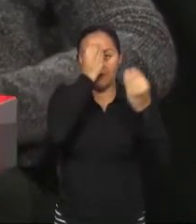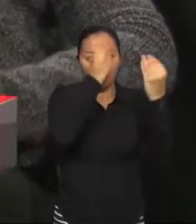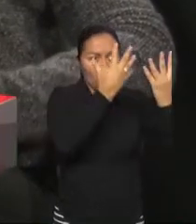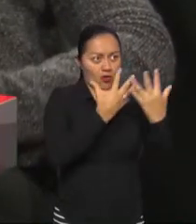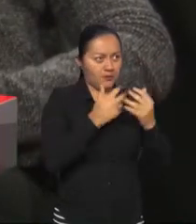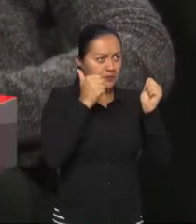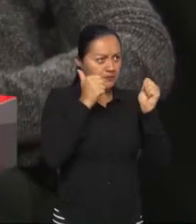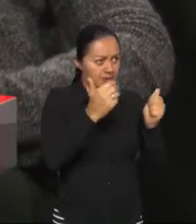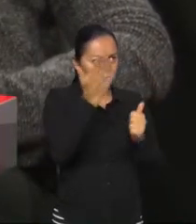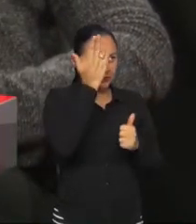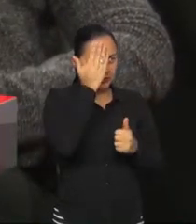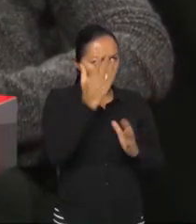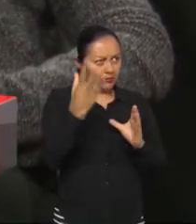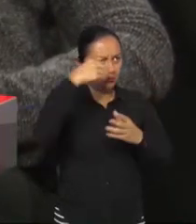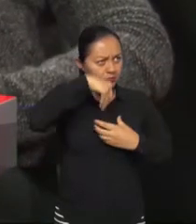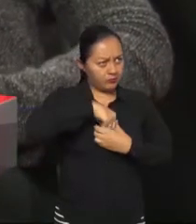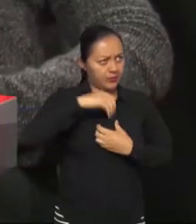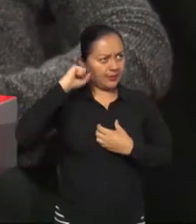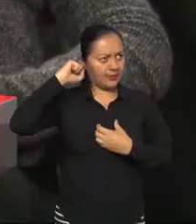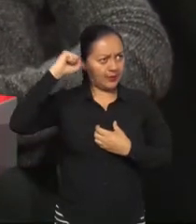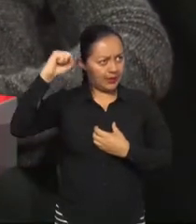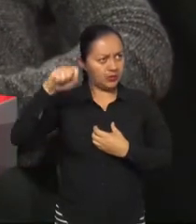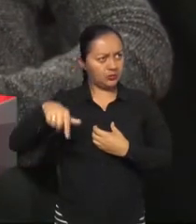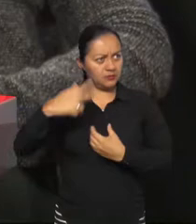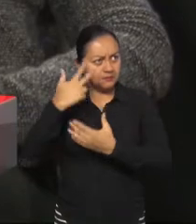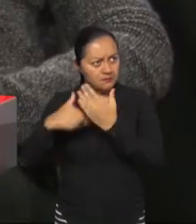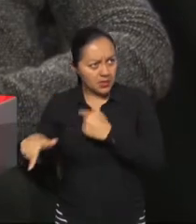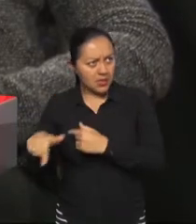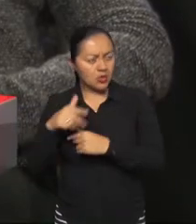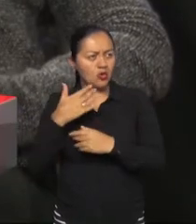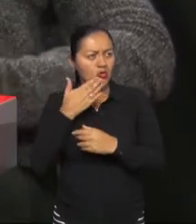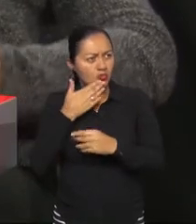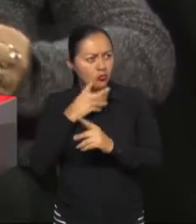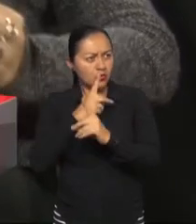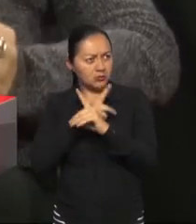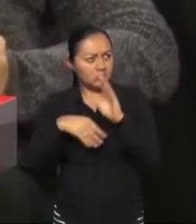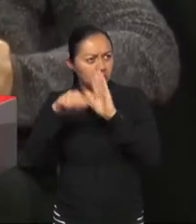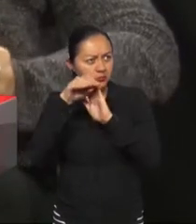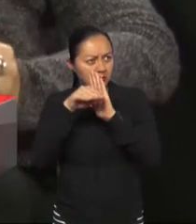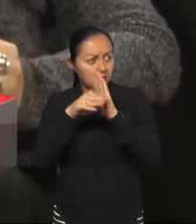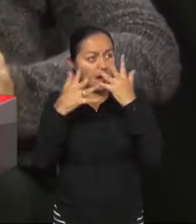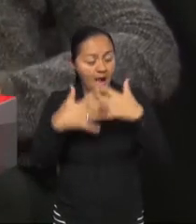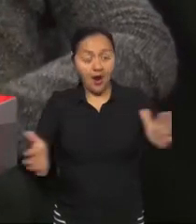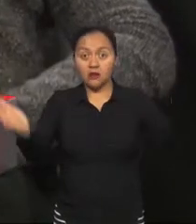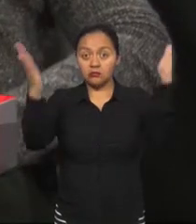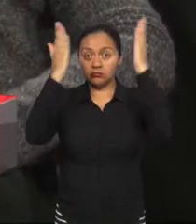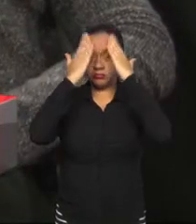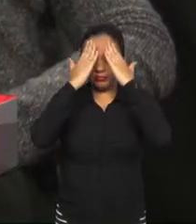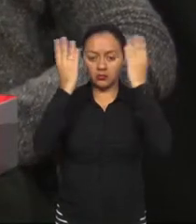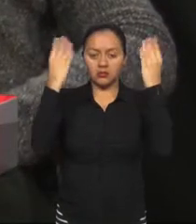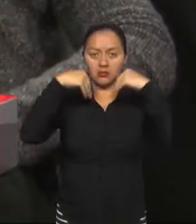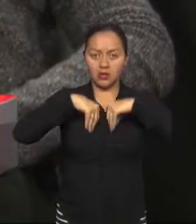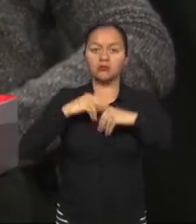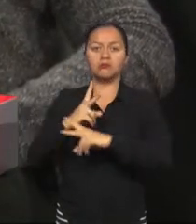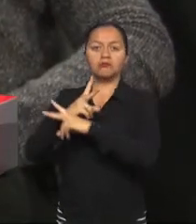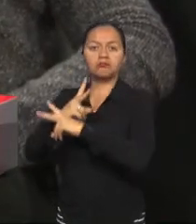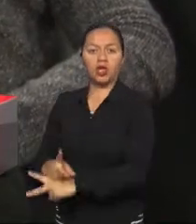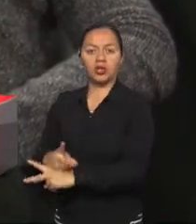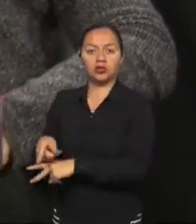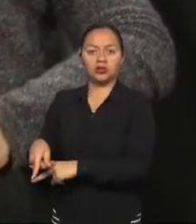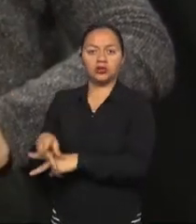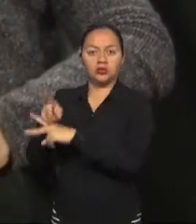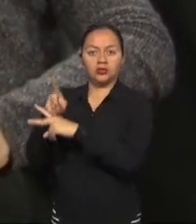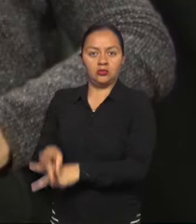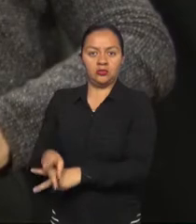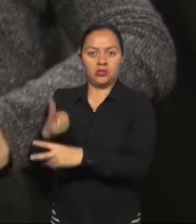agente conocedor de los derechos humanos, para que se vuelva realmente en un factor de protección para las personas